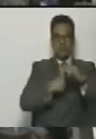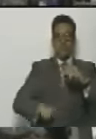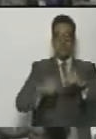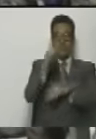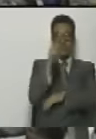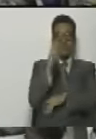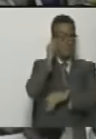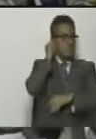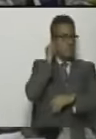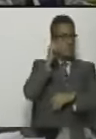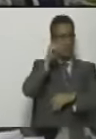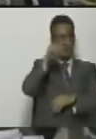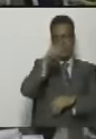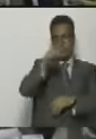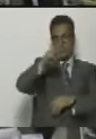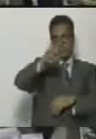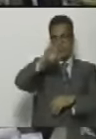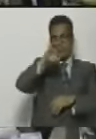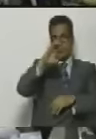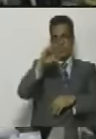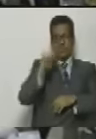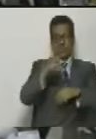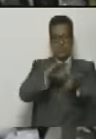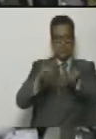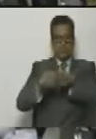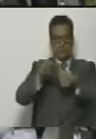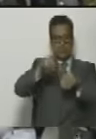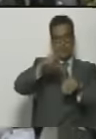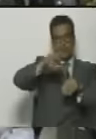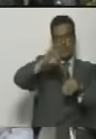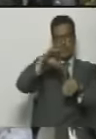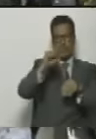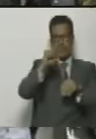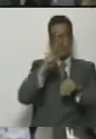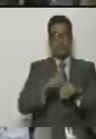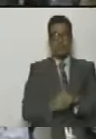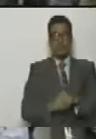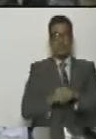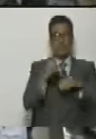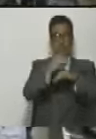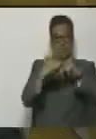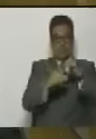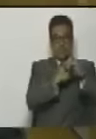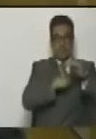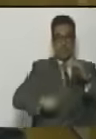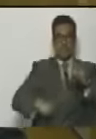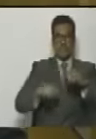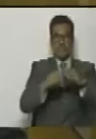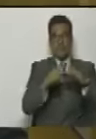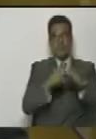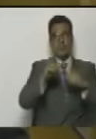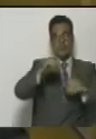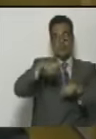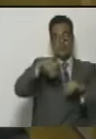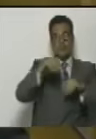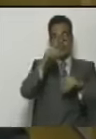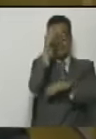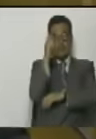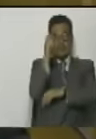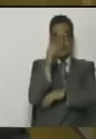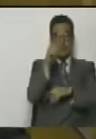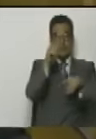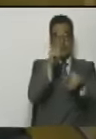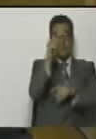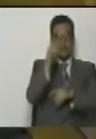diputada América Valentina Pérez Dávila, la secretaria María Alejandra Hernández Aldana, el subsecretario José Omar Molina Palencia y las diputadas y